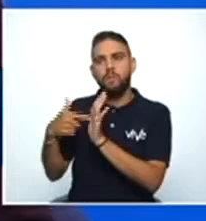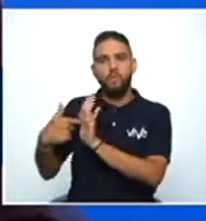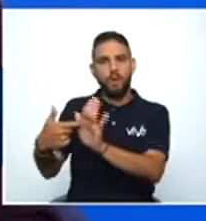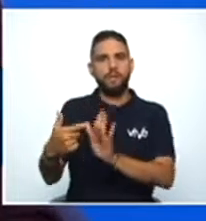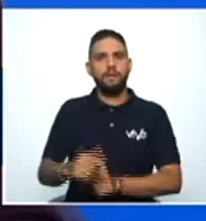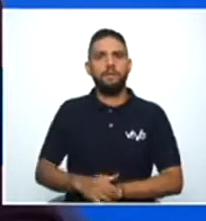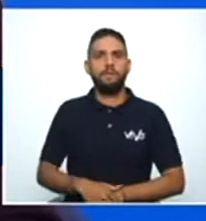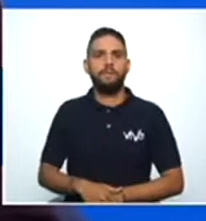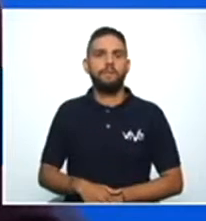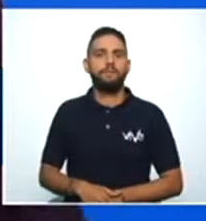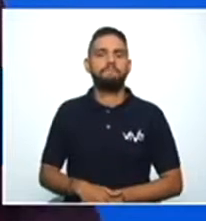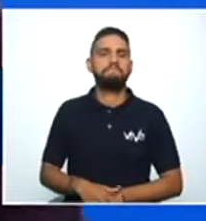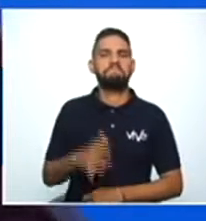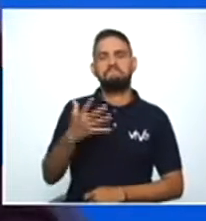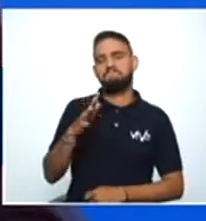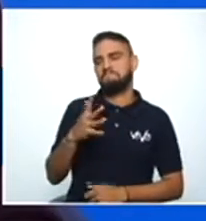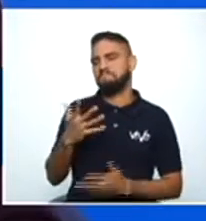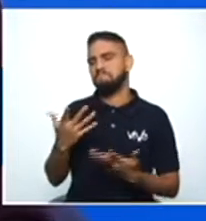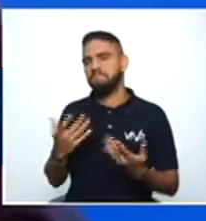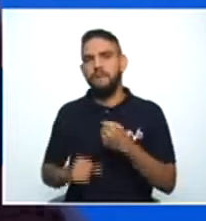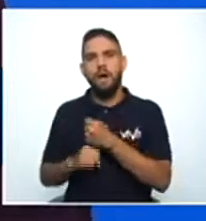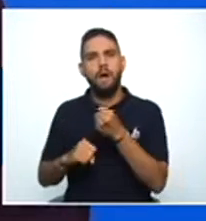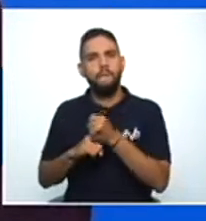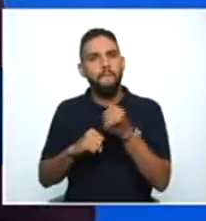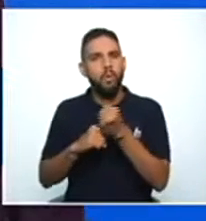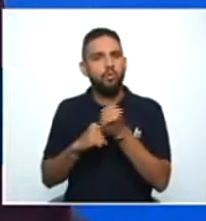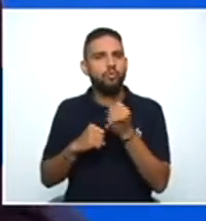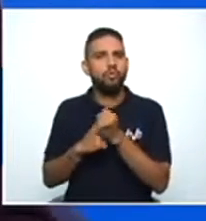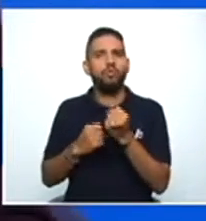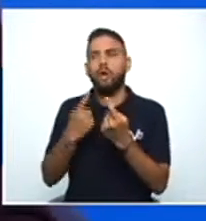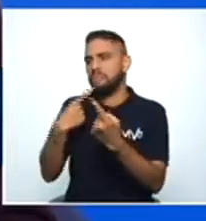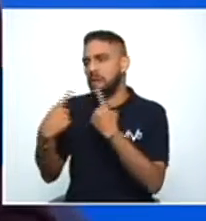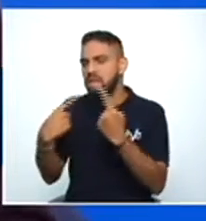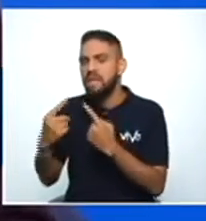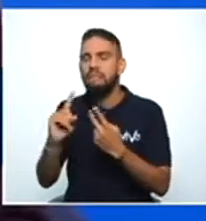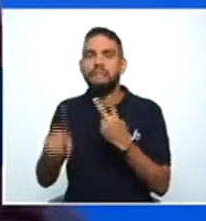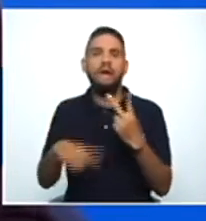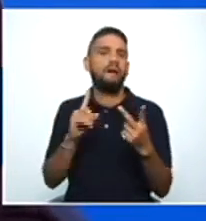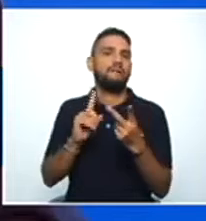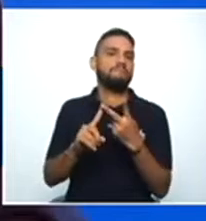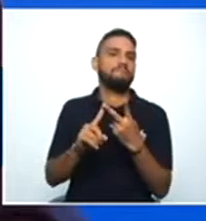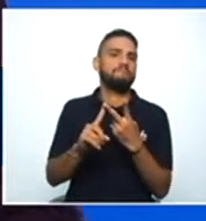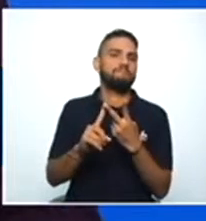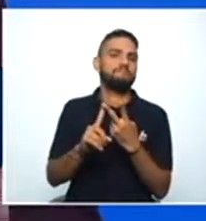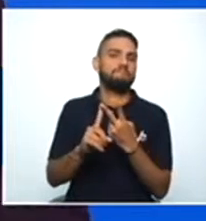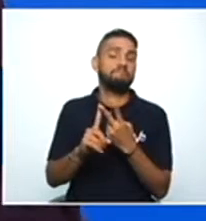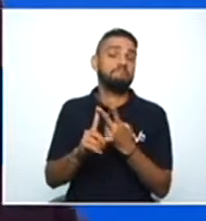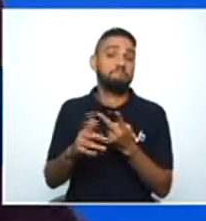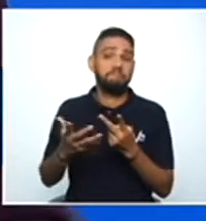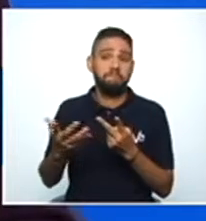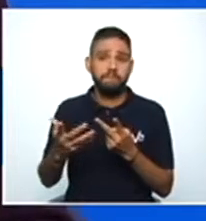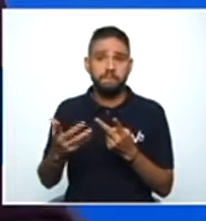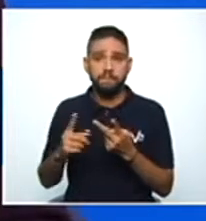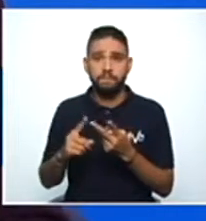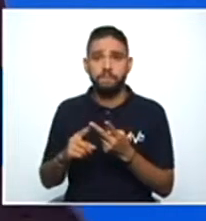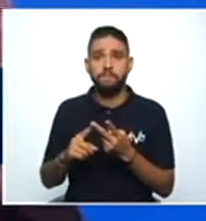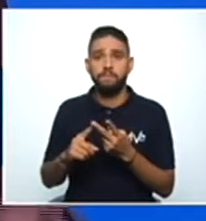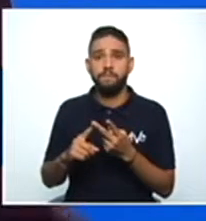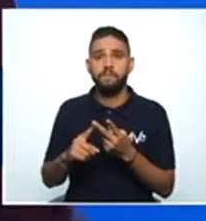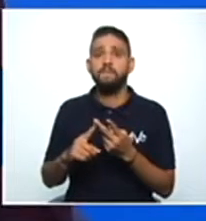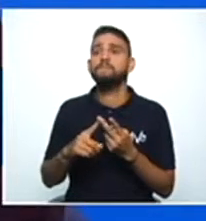hablamos del acompañamiento del artista en lo que sería entrevista realización sería